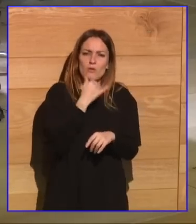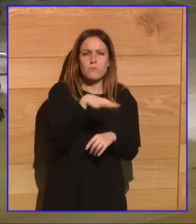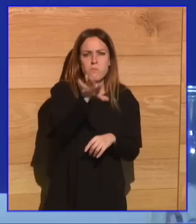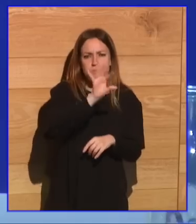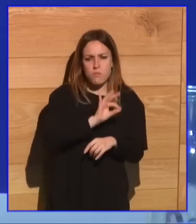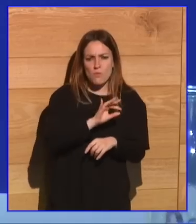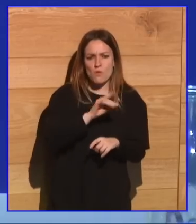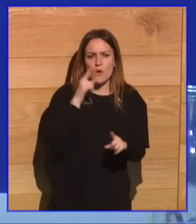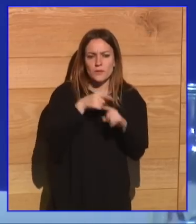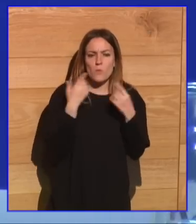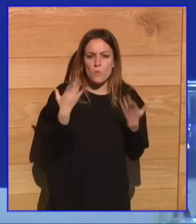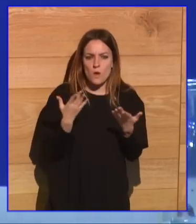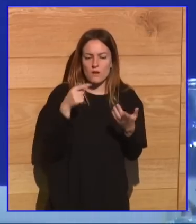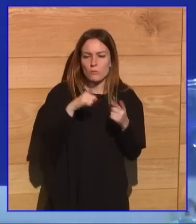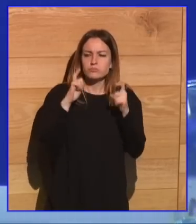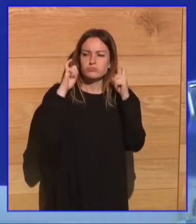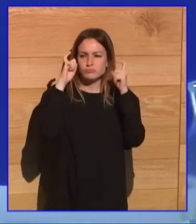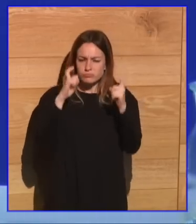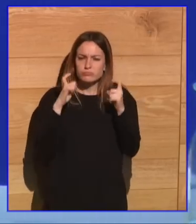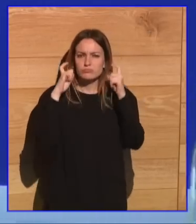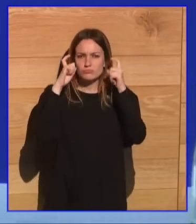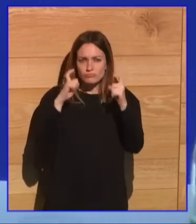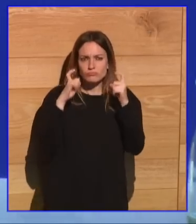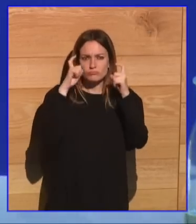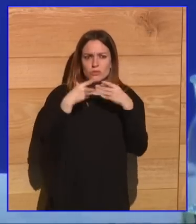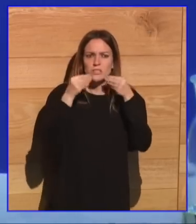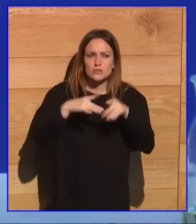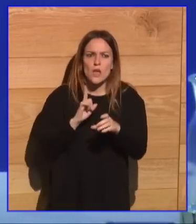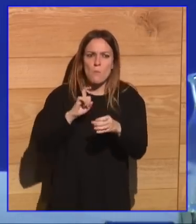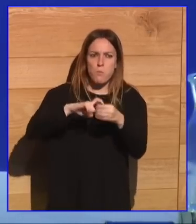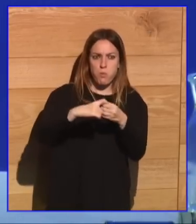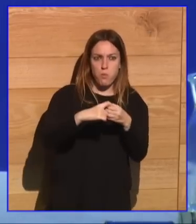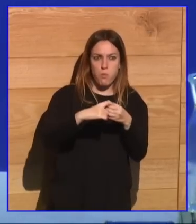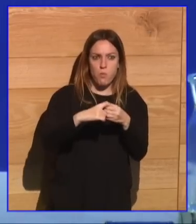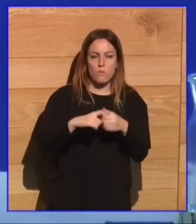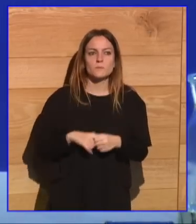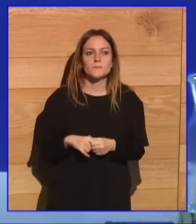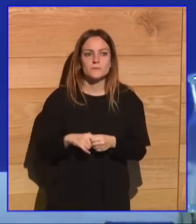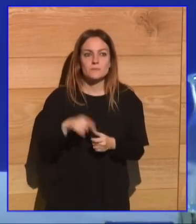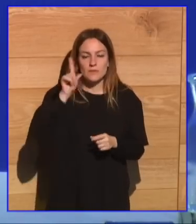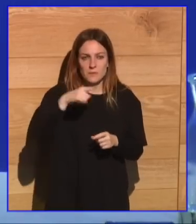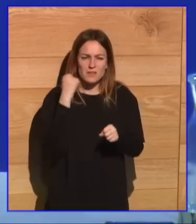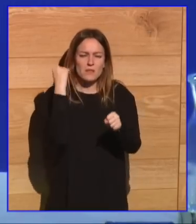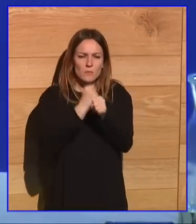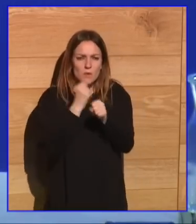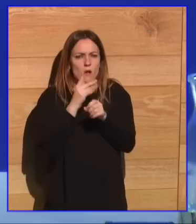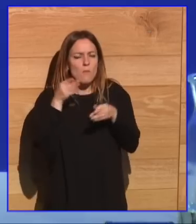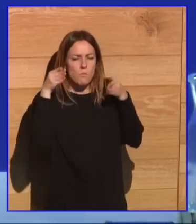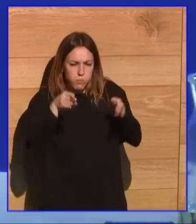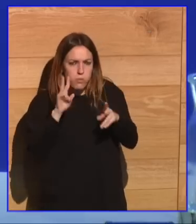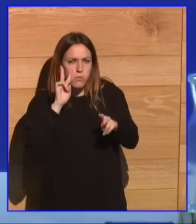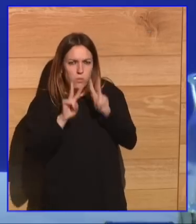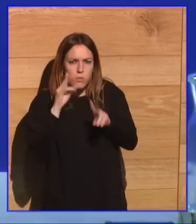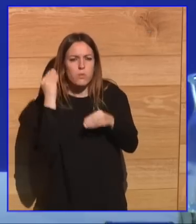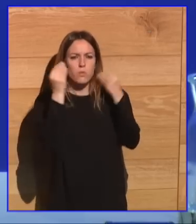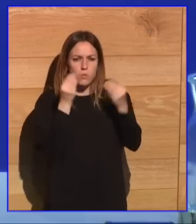para que tú hagas el esfuerzo de meterte en la historia, ¿no? De forzar. De trabajar el ojo, ¿no? A lo mejor me estoy